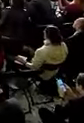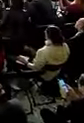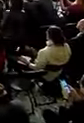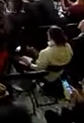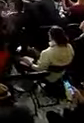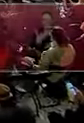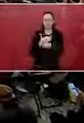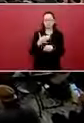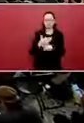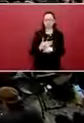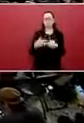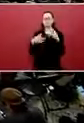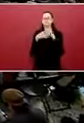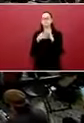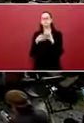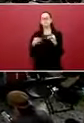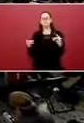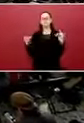explicarles